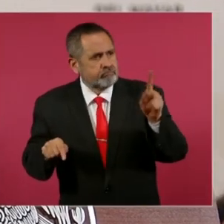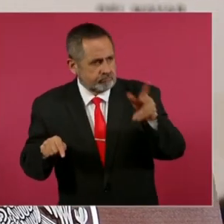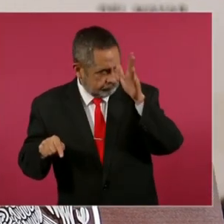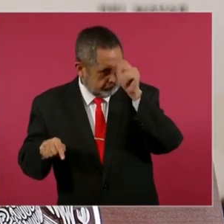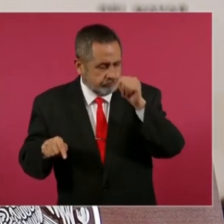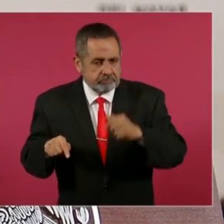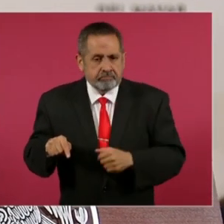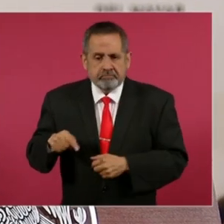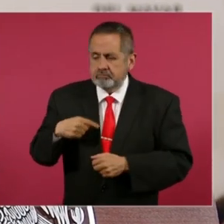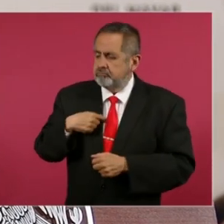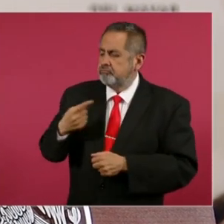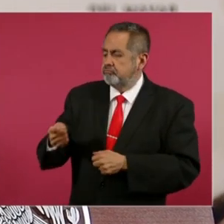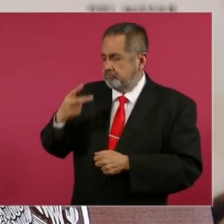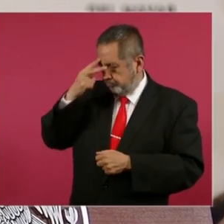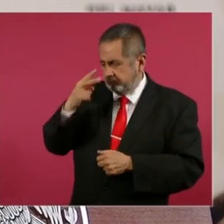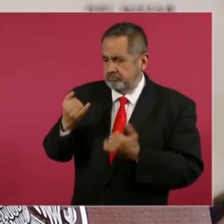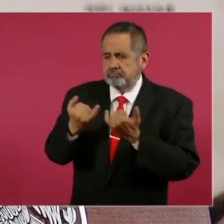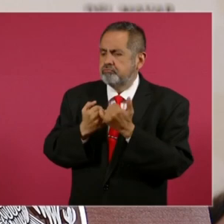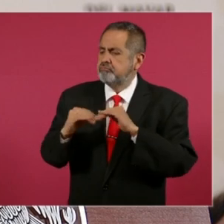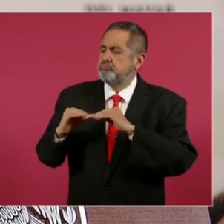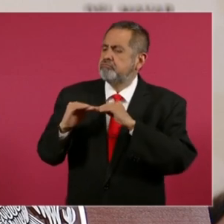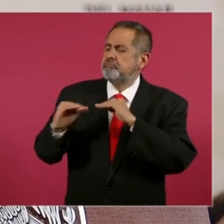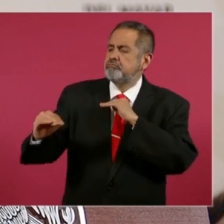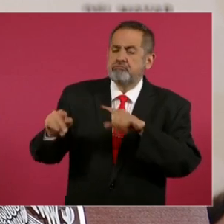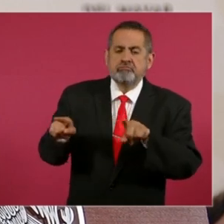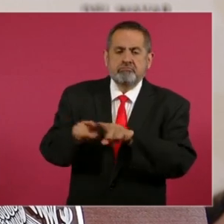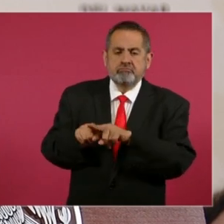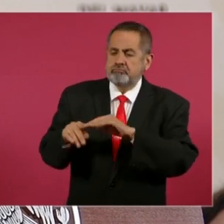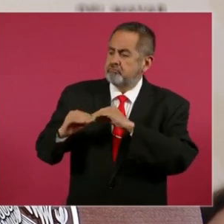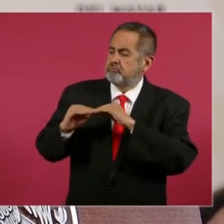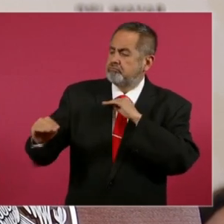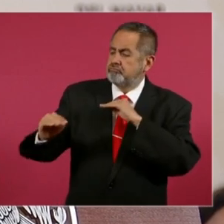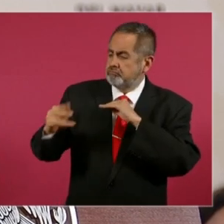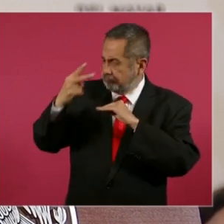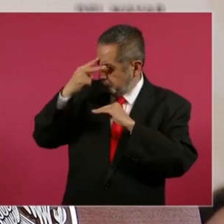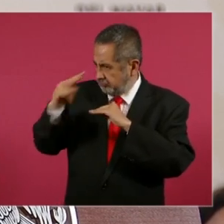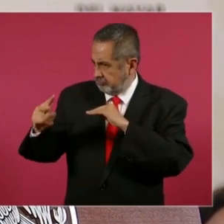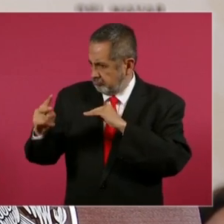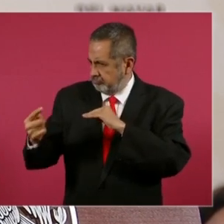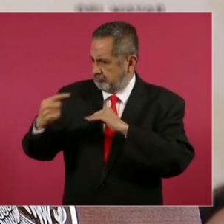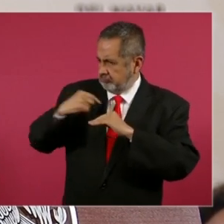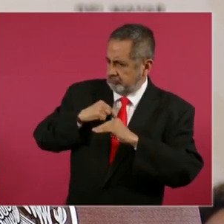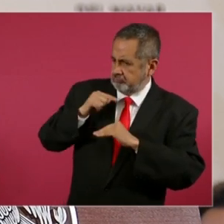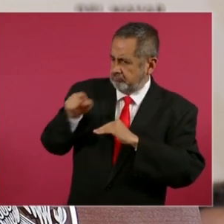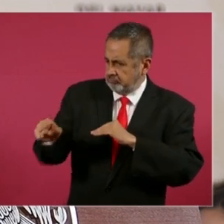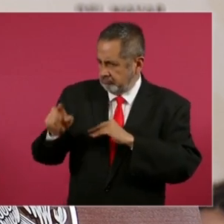palabra, se debe dar en un pie de igualdad.